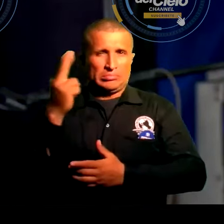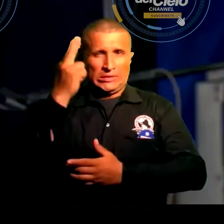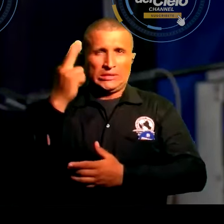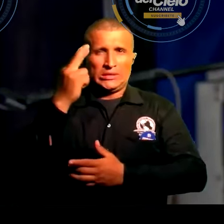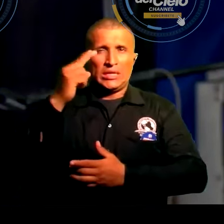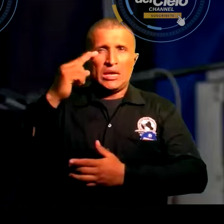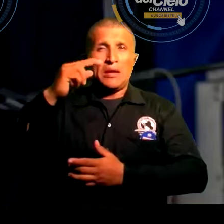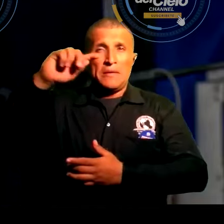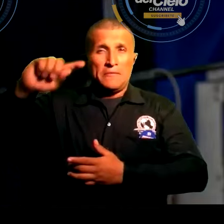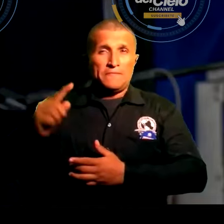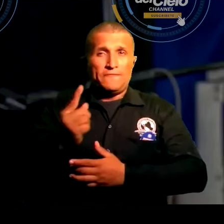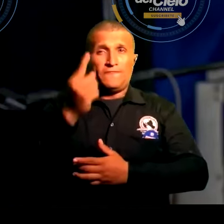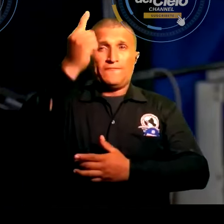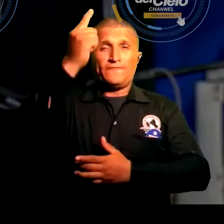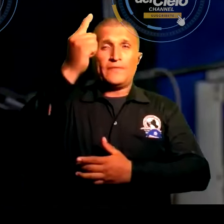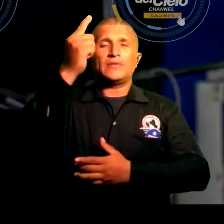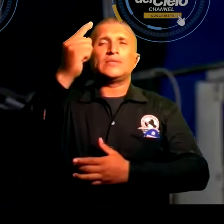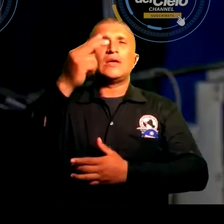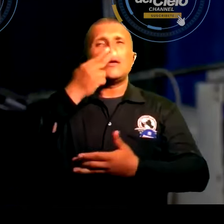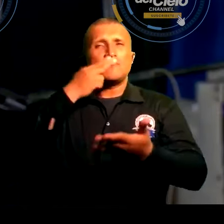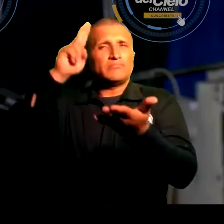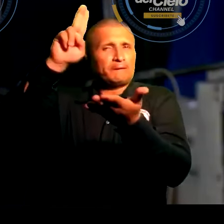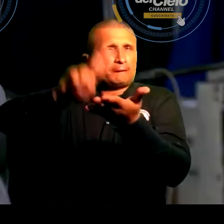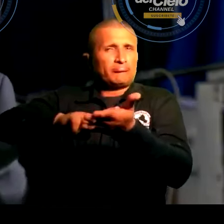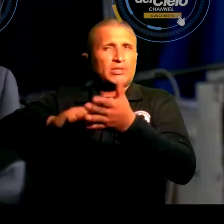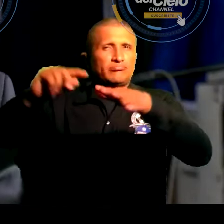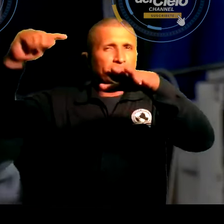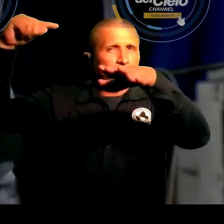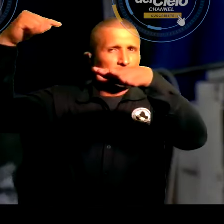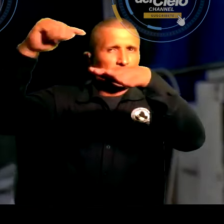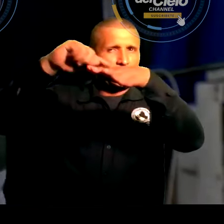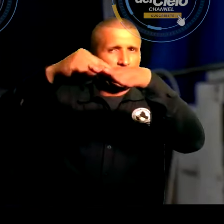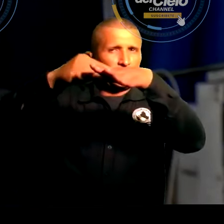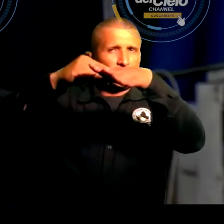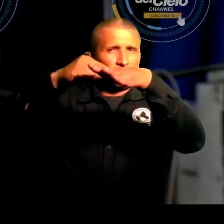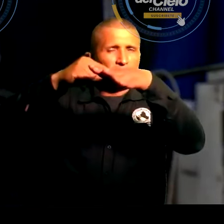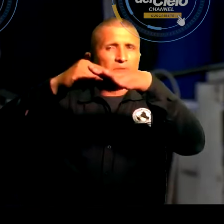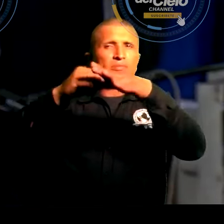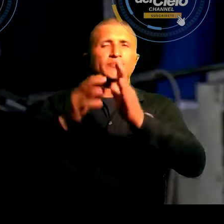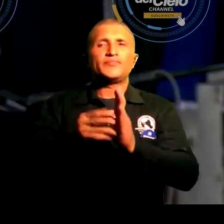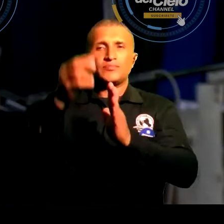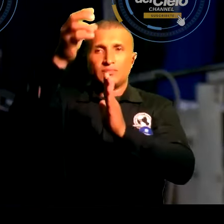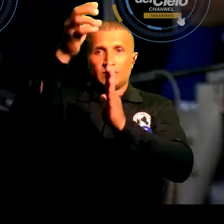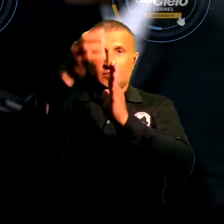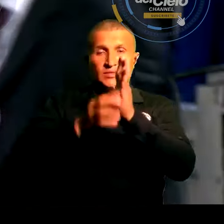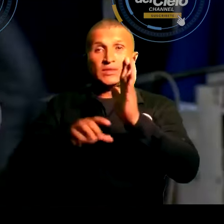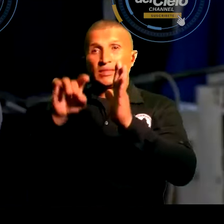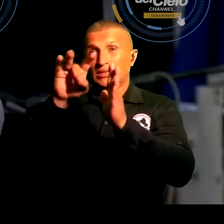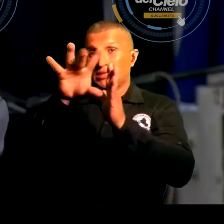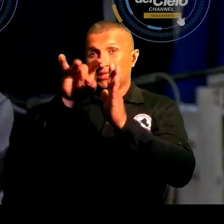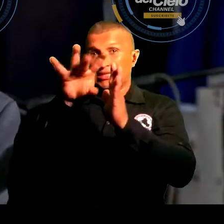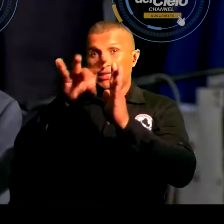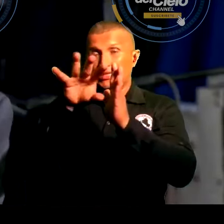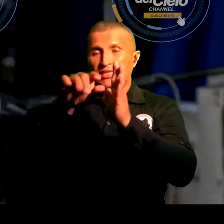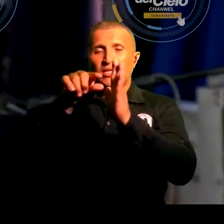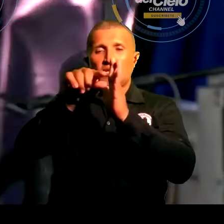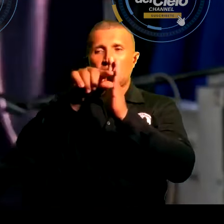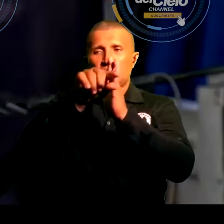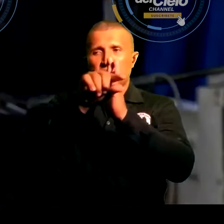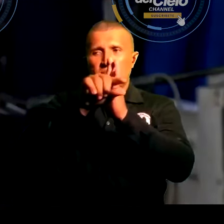capítulo 15, versos del 1 al 4. Mientras usted